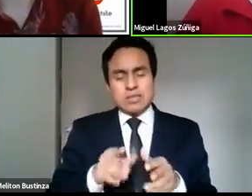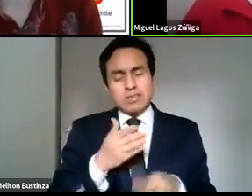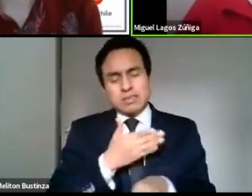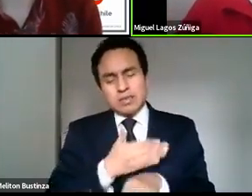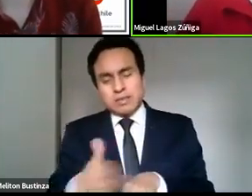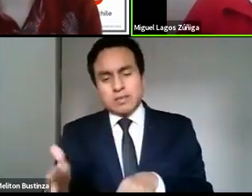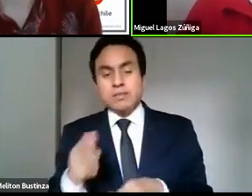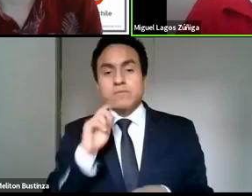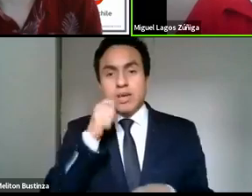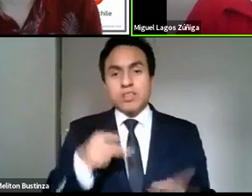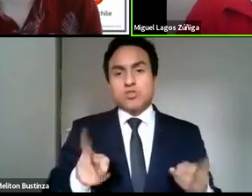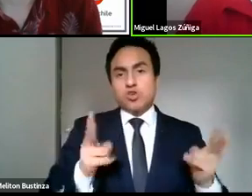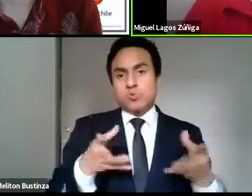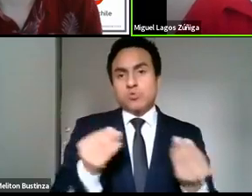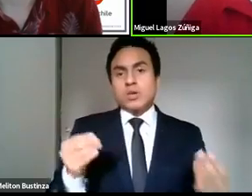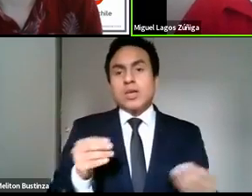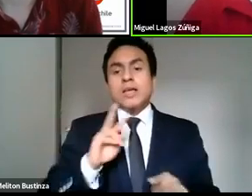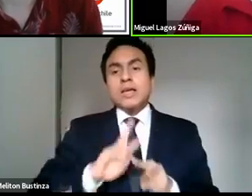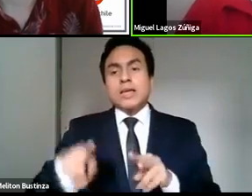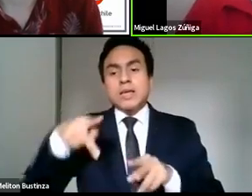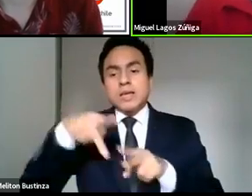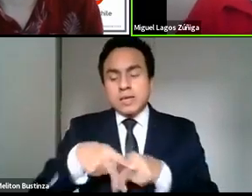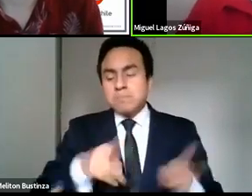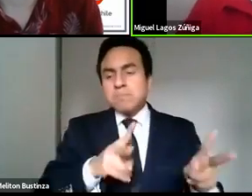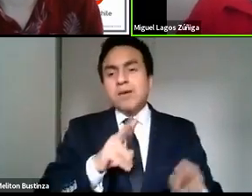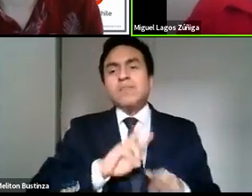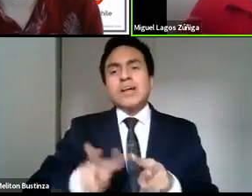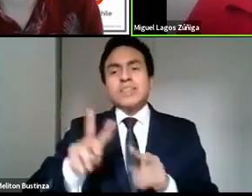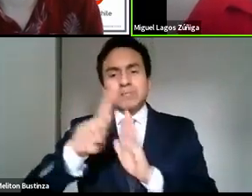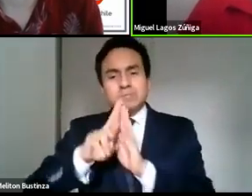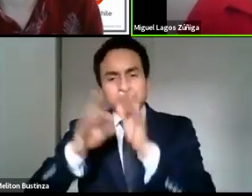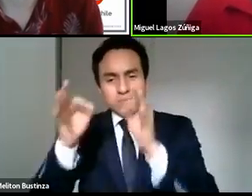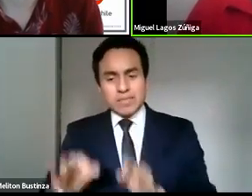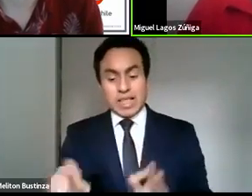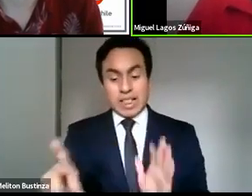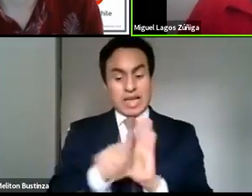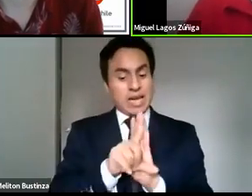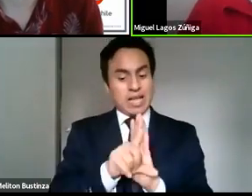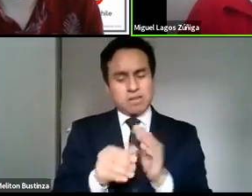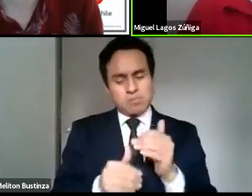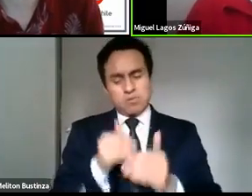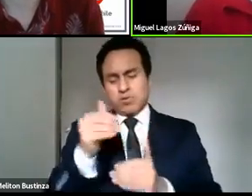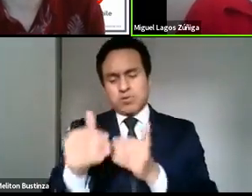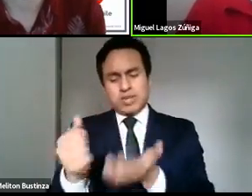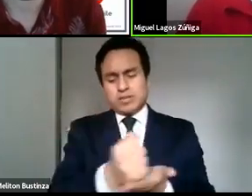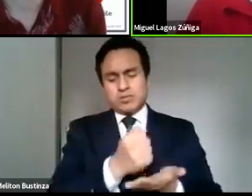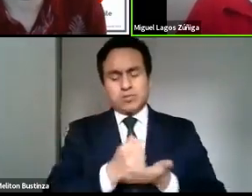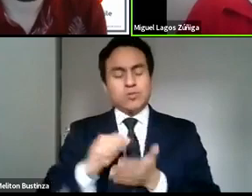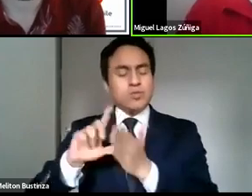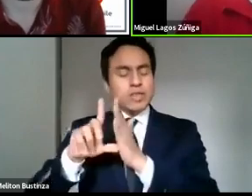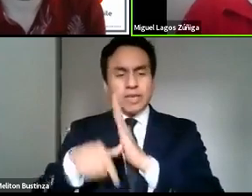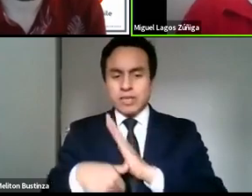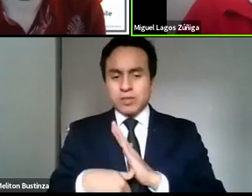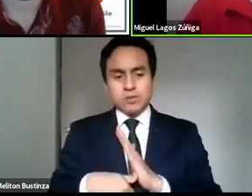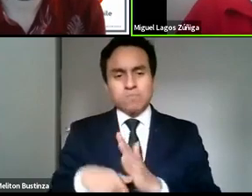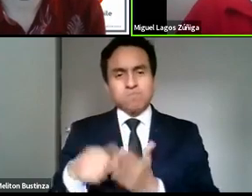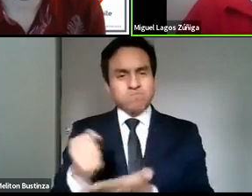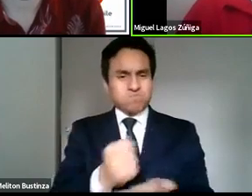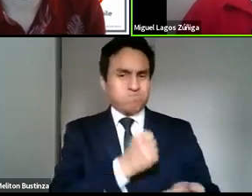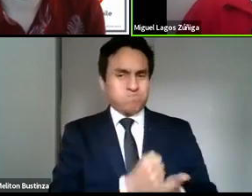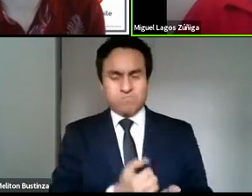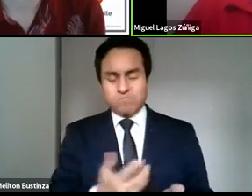existen tantos derechos susceptibles a regularizarse, porque hacerlo legal es un proceso que es lento y muy burocrático